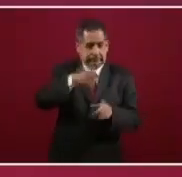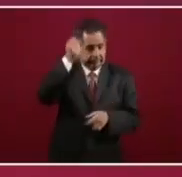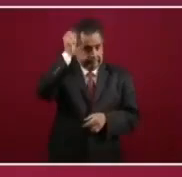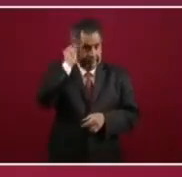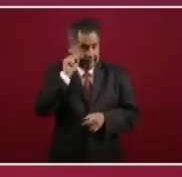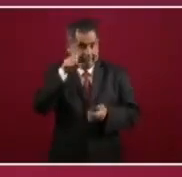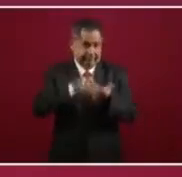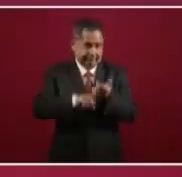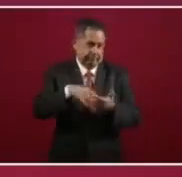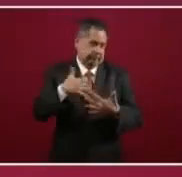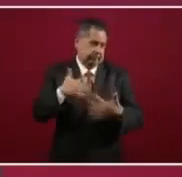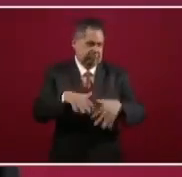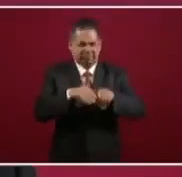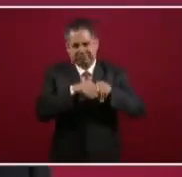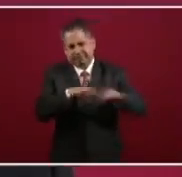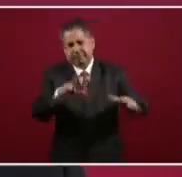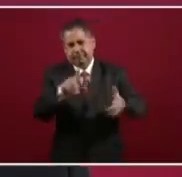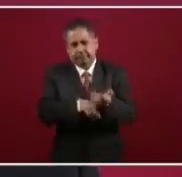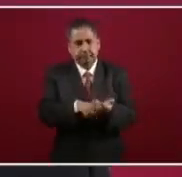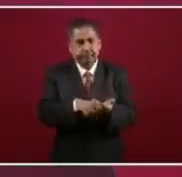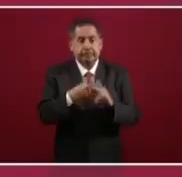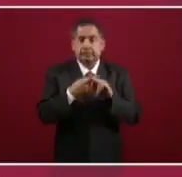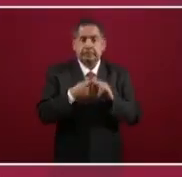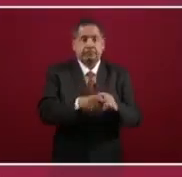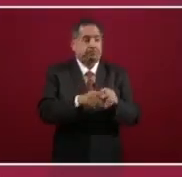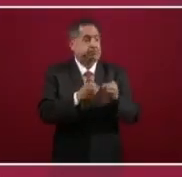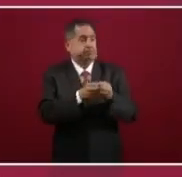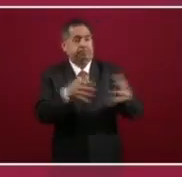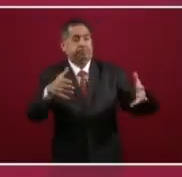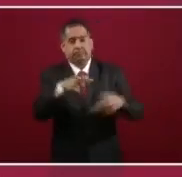fue el epicentro